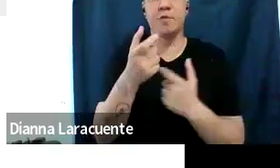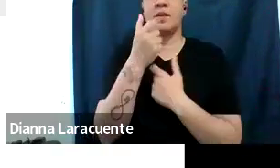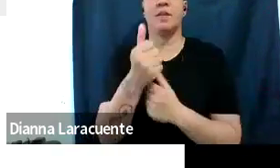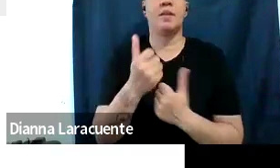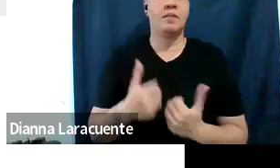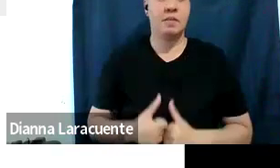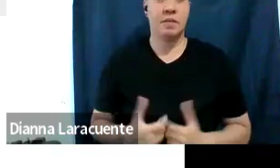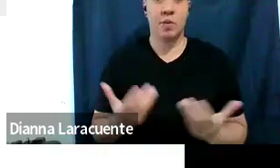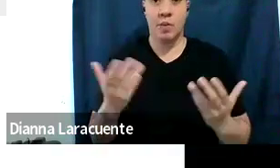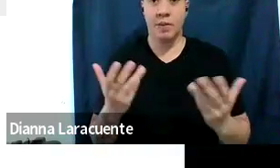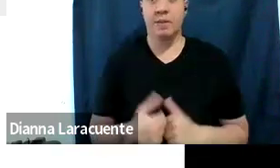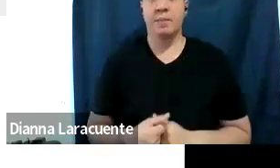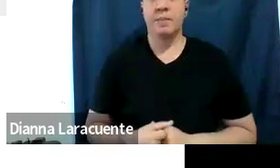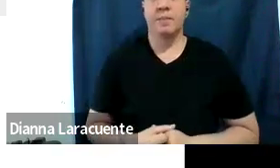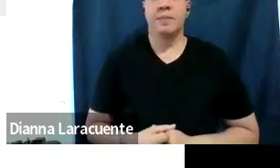que él,